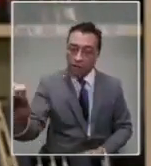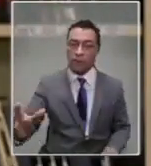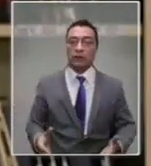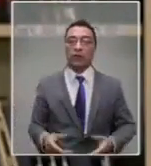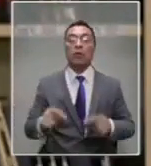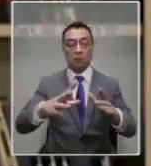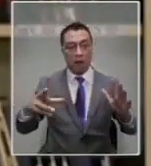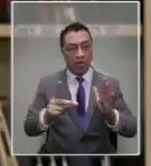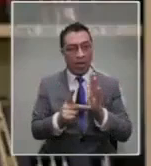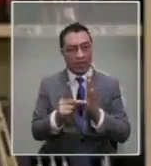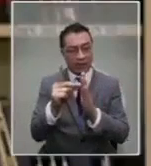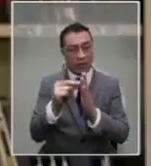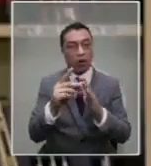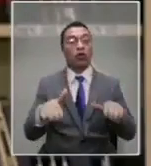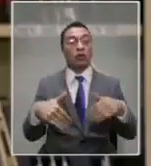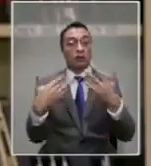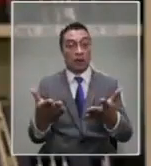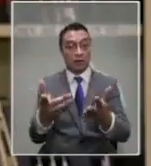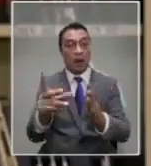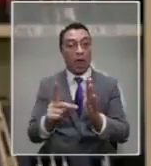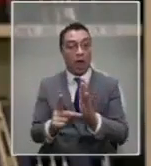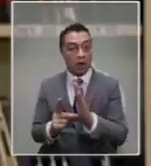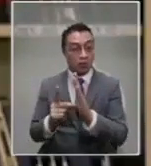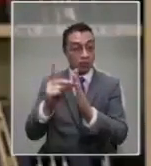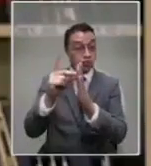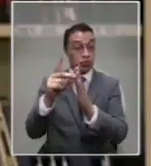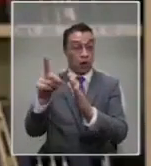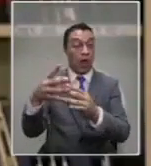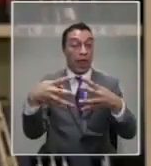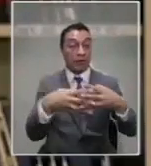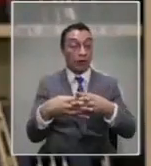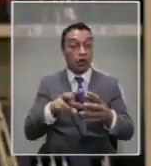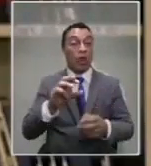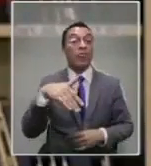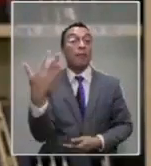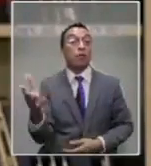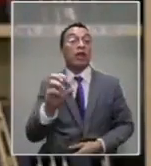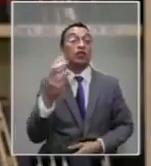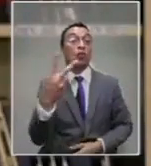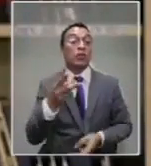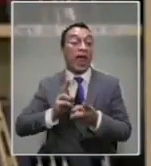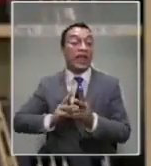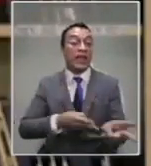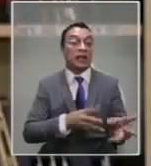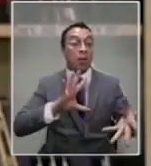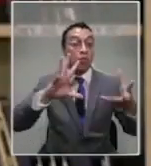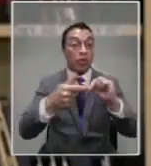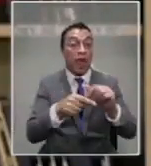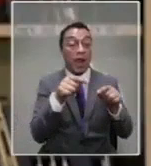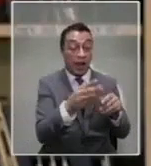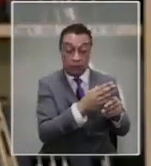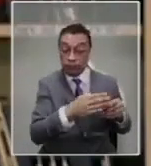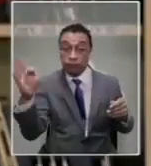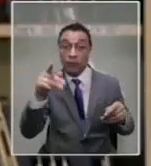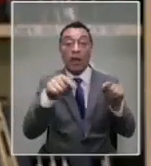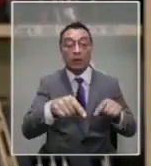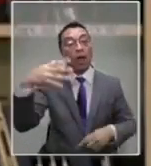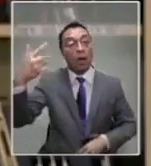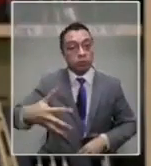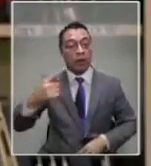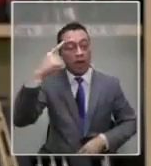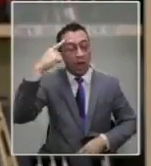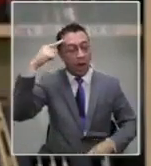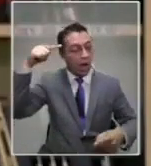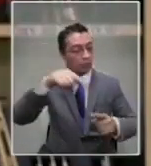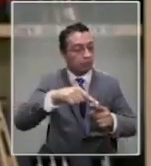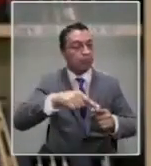gran desarrollo que se generó en los Estados Unidos luego de la Segunda Guerra Mundial fue fundamentalmente por